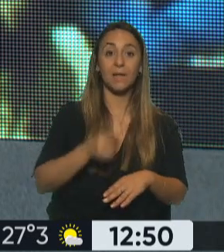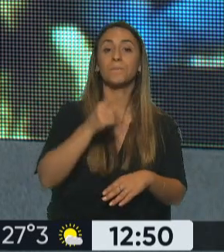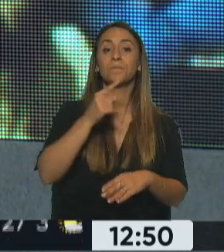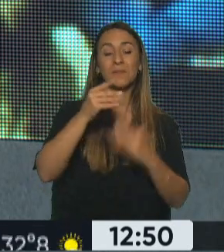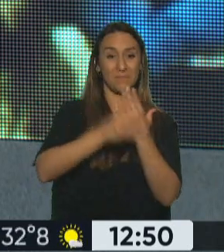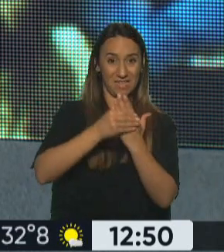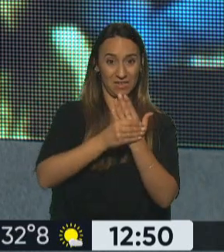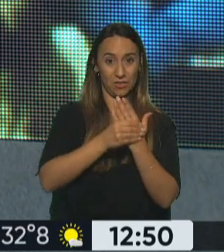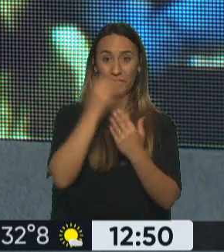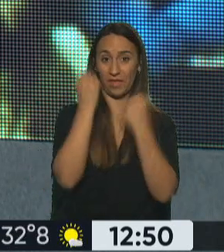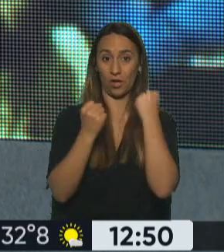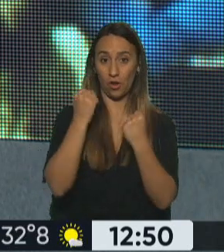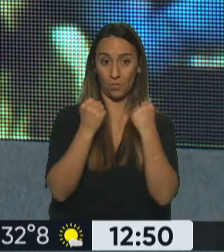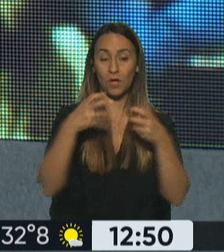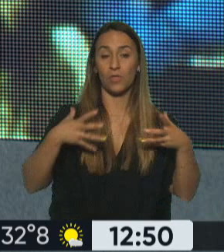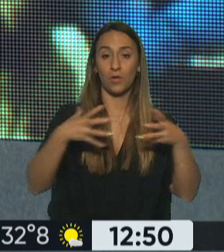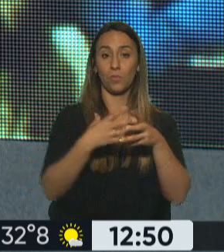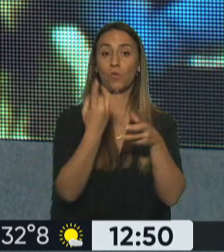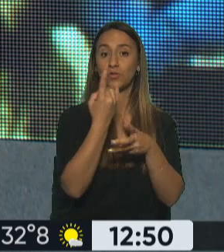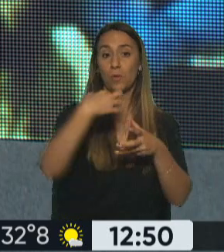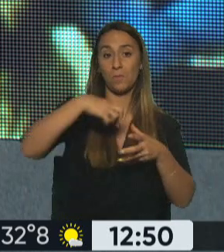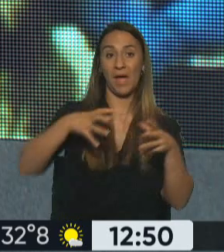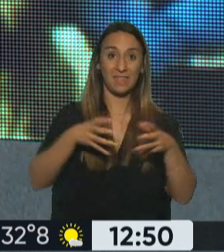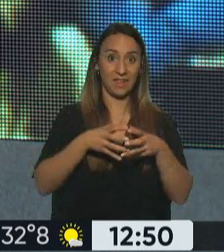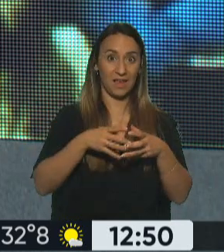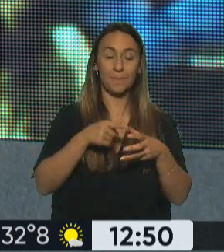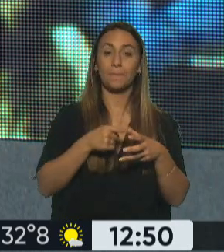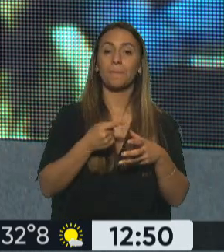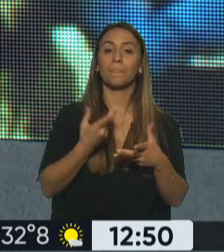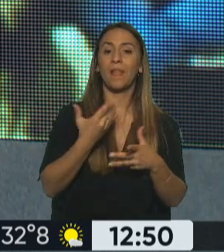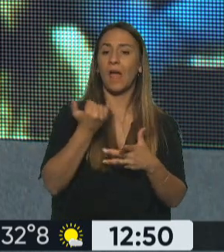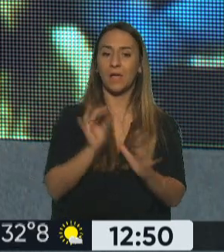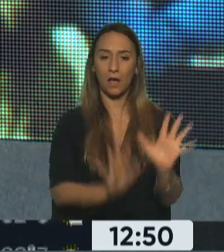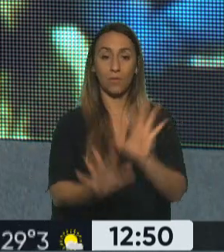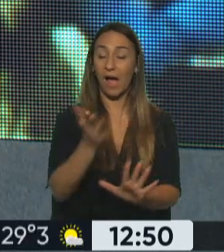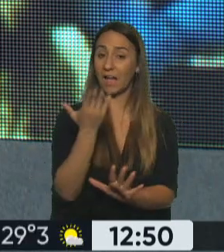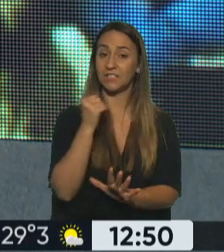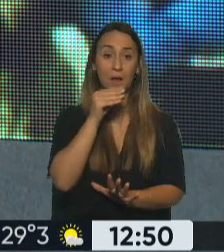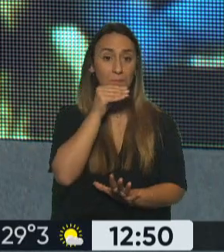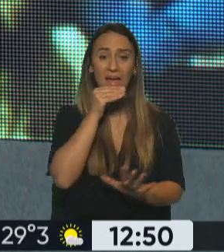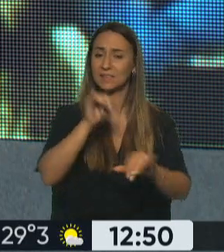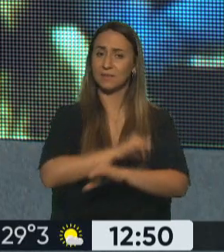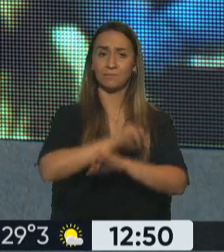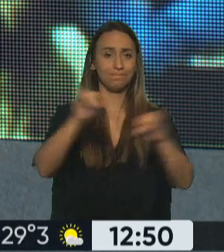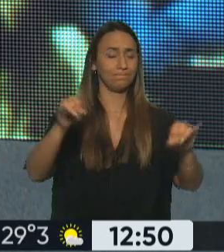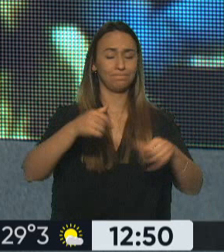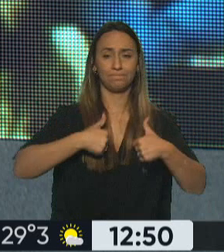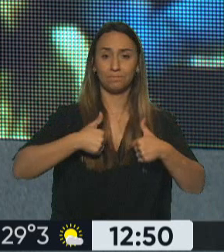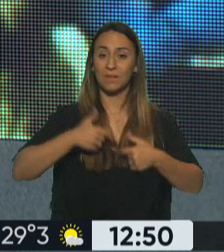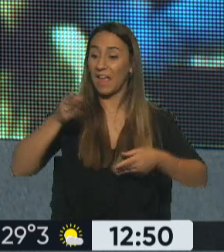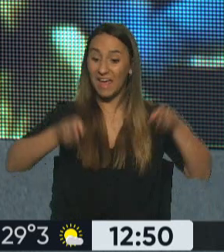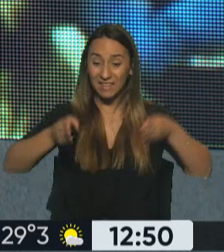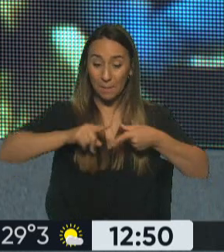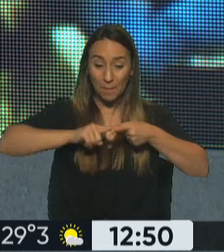economía el referente de Unión por la patria y sabemos hay reordenamientos ayer Sergio masa dijo que terminaba una etapa